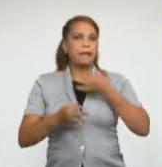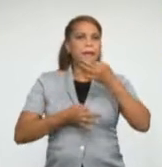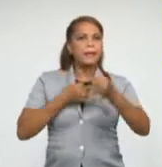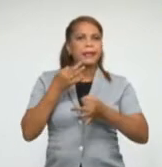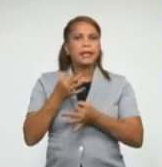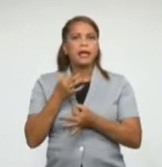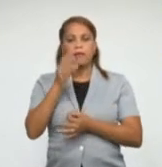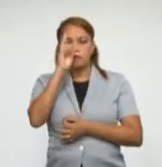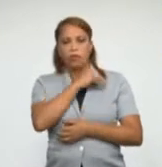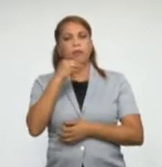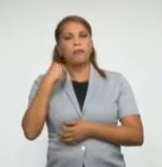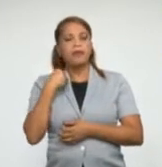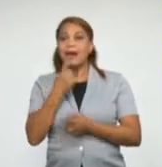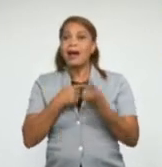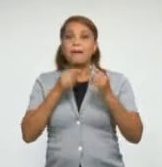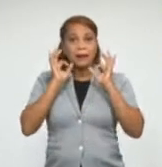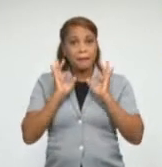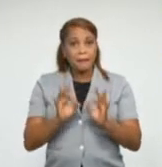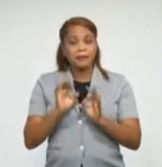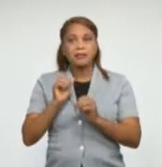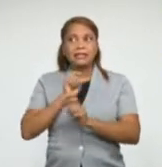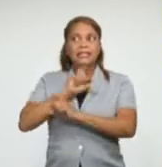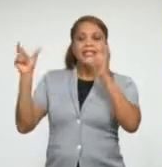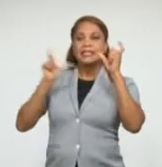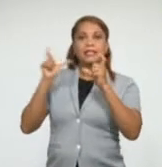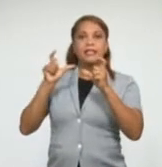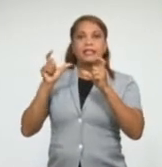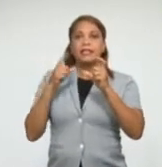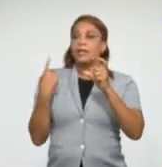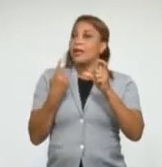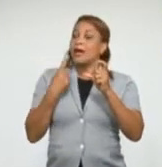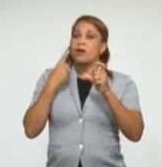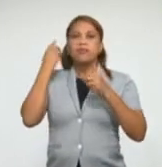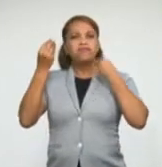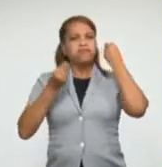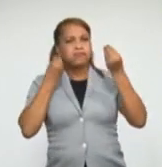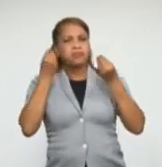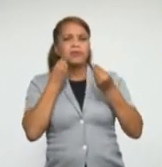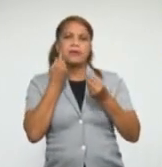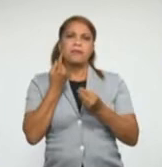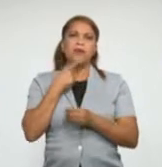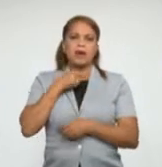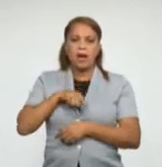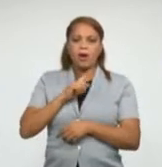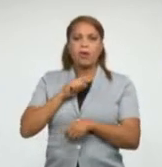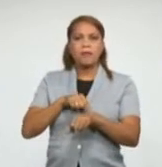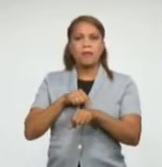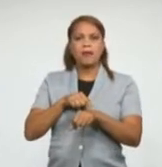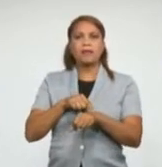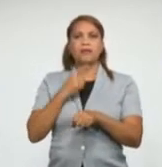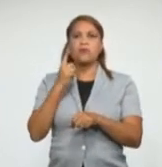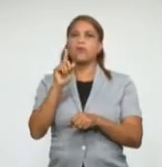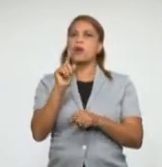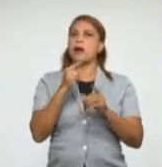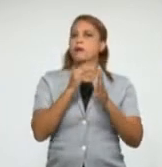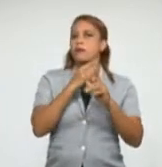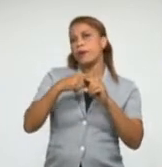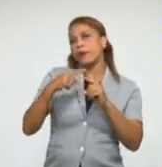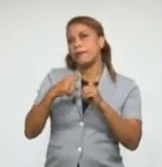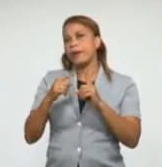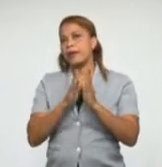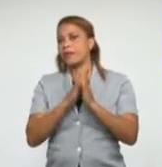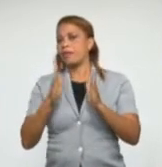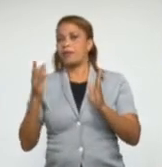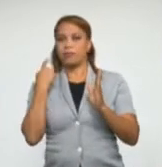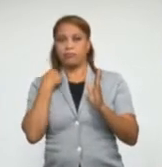una alarma. Es que es inconcebible que a más de un año de pandemia, más de un año de entrenamiento a la familia, más de un año